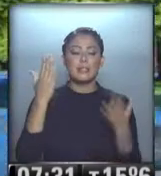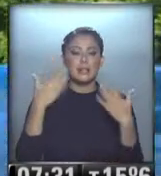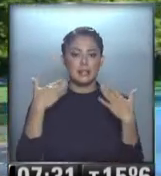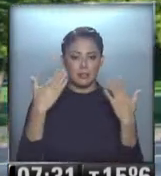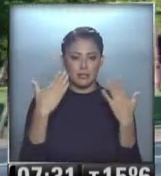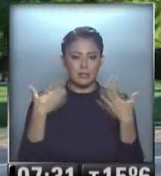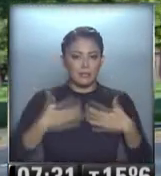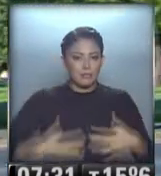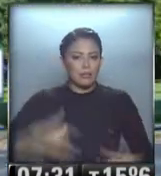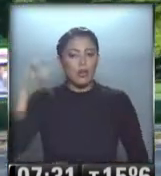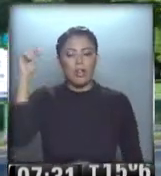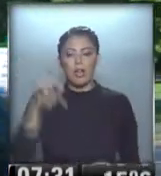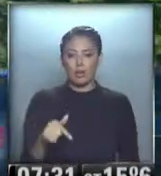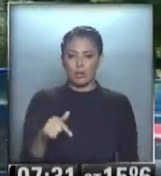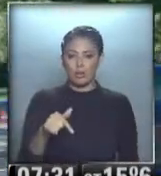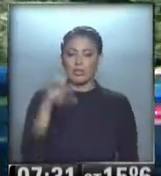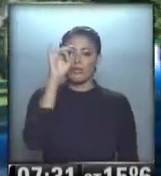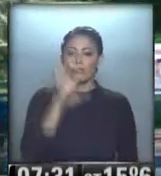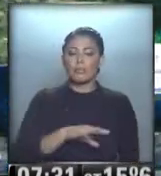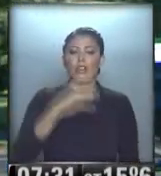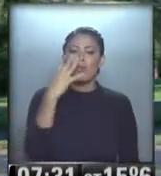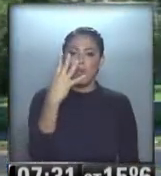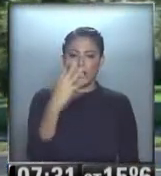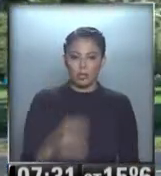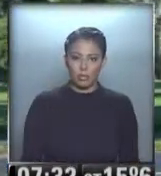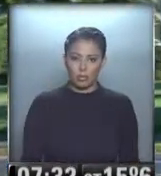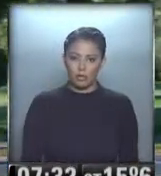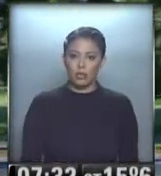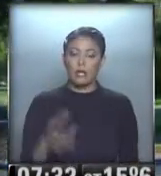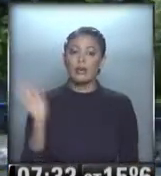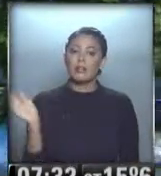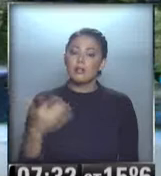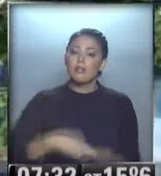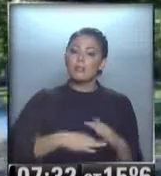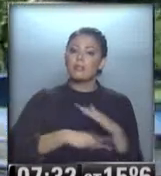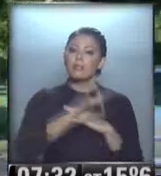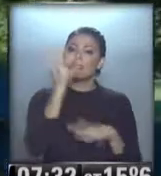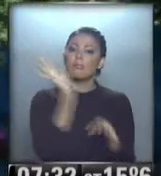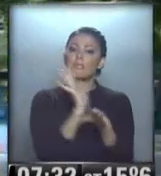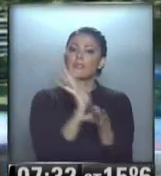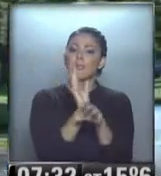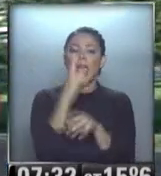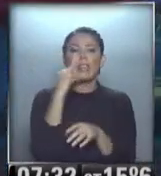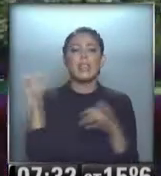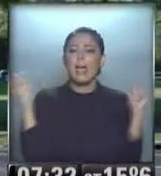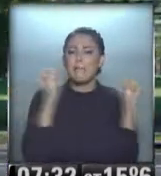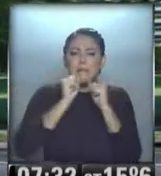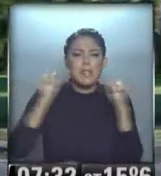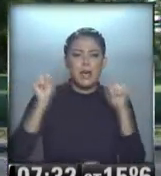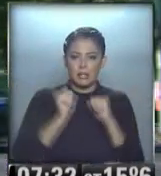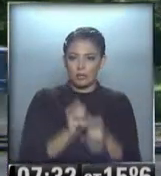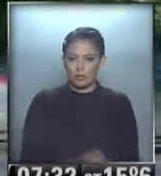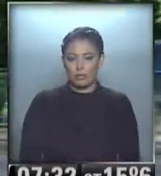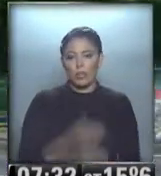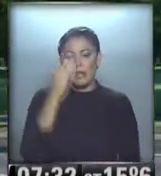es nada más ni nada menos que de 4 grados. Han amanecido como en una mañana de invierno prácticamente. Se va a